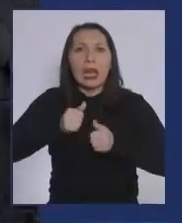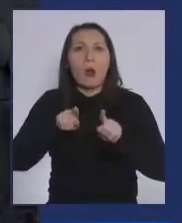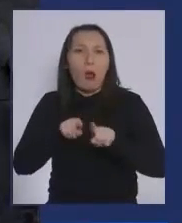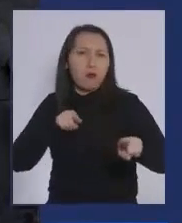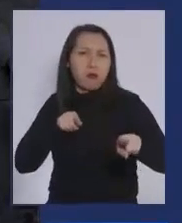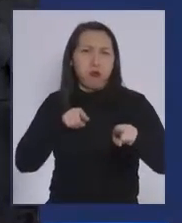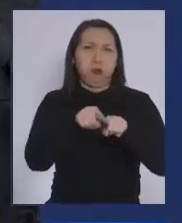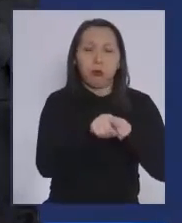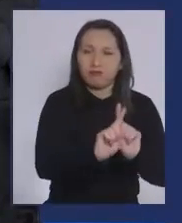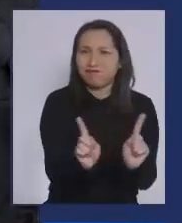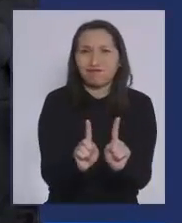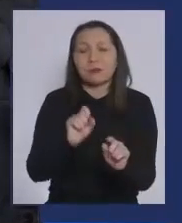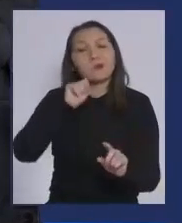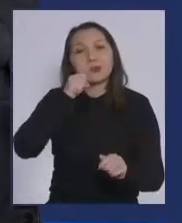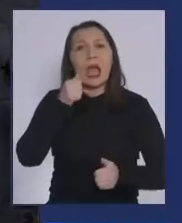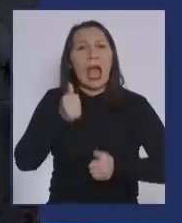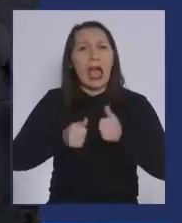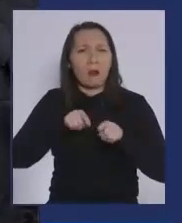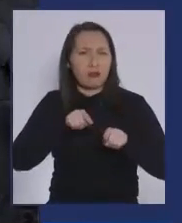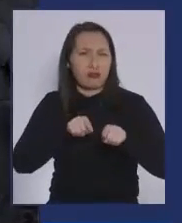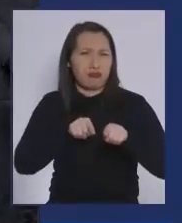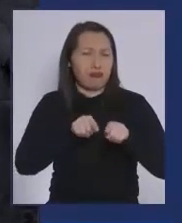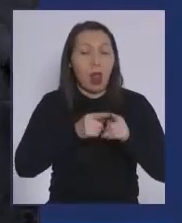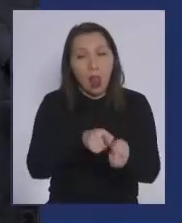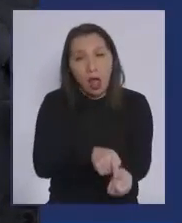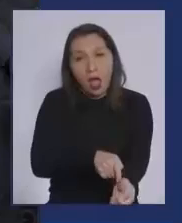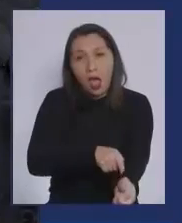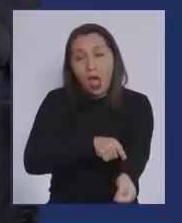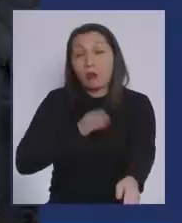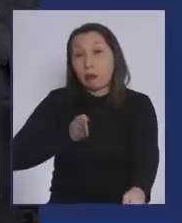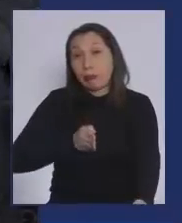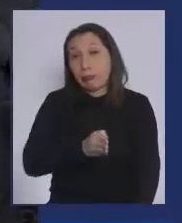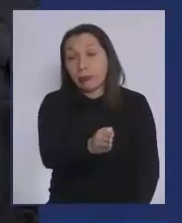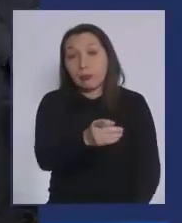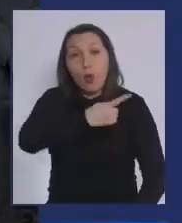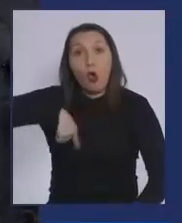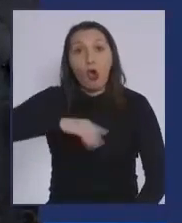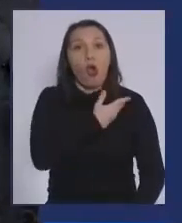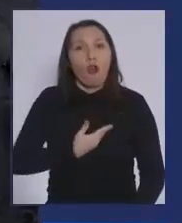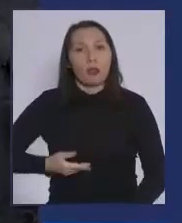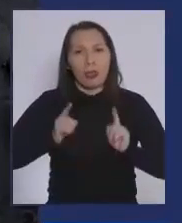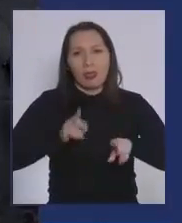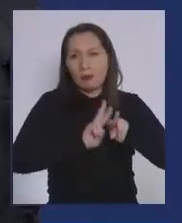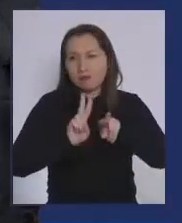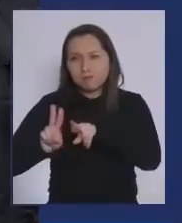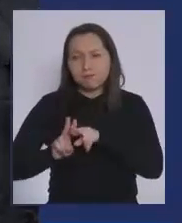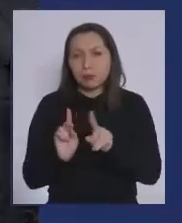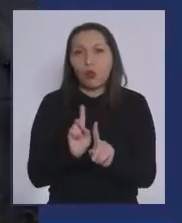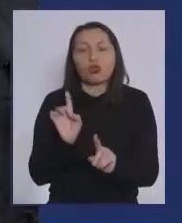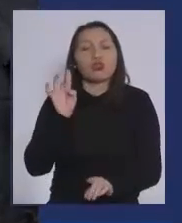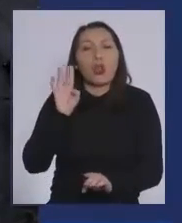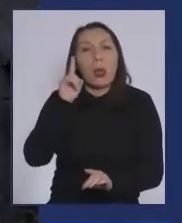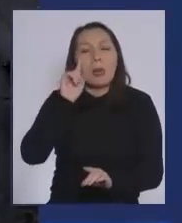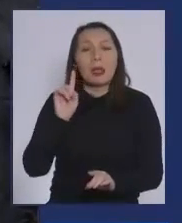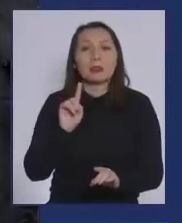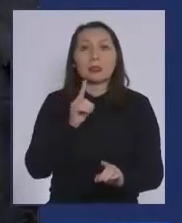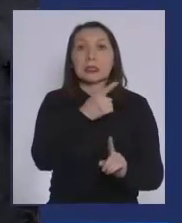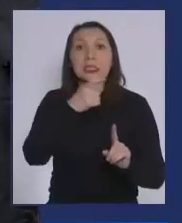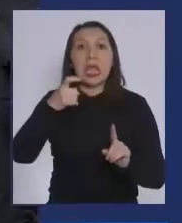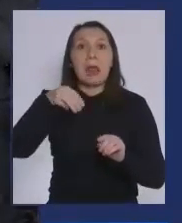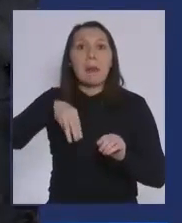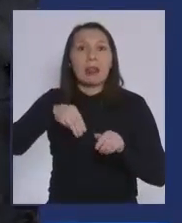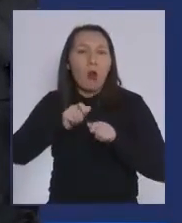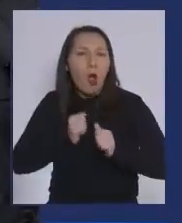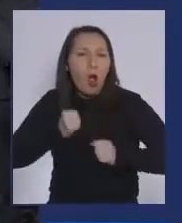metros esta va a ser una carrera larga y por eso como gobierno tenemos que prepararnos no solamente para los primeros 100 metros